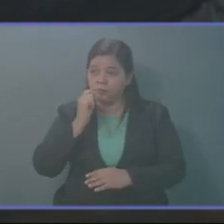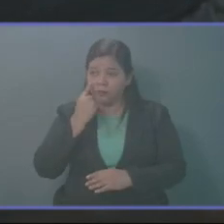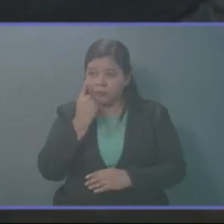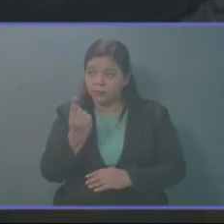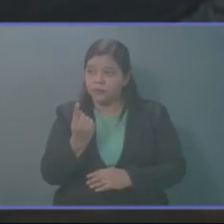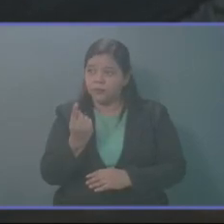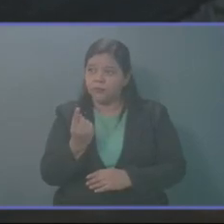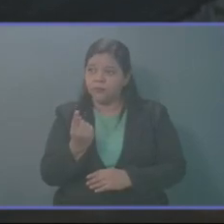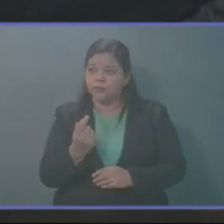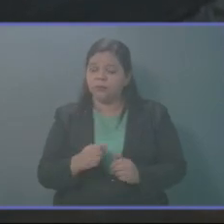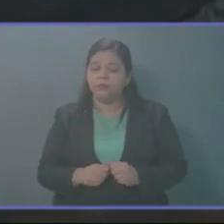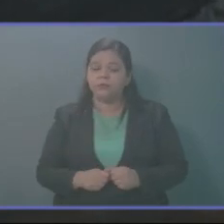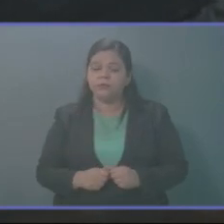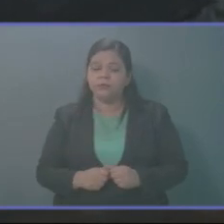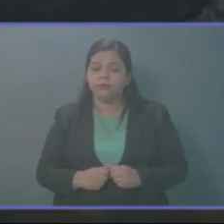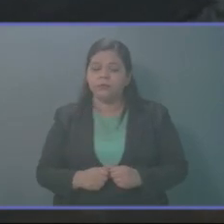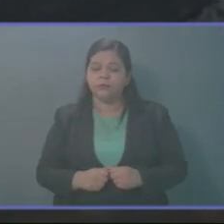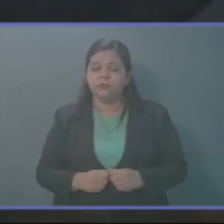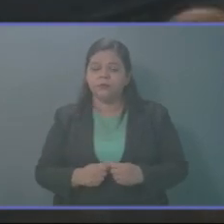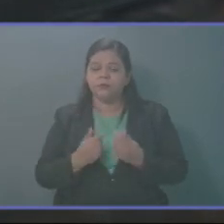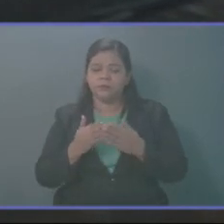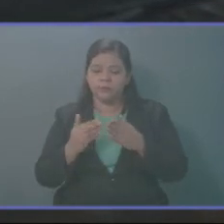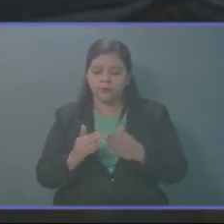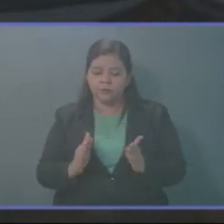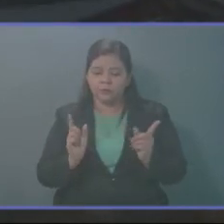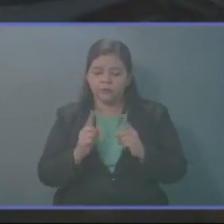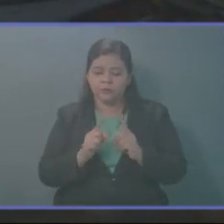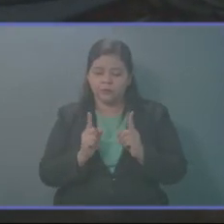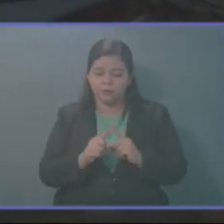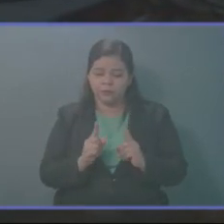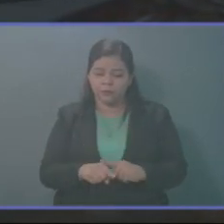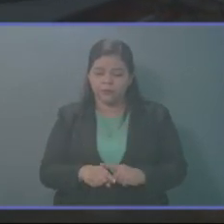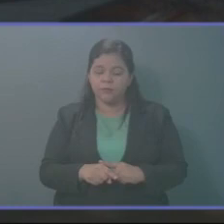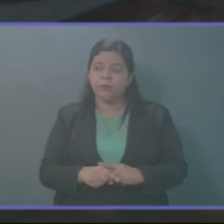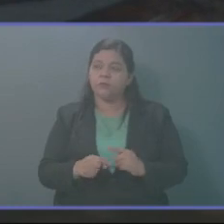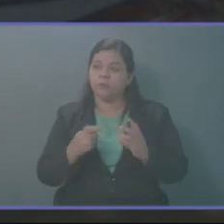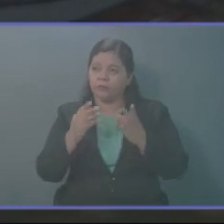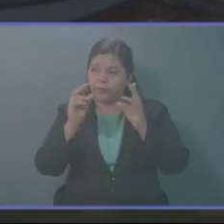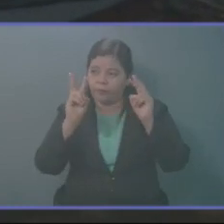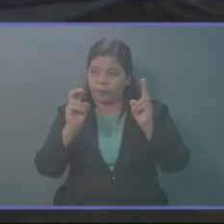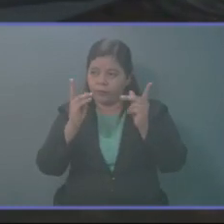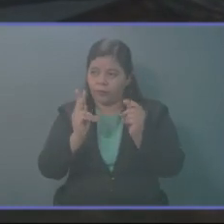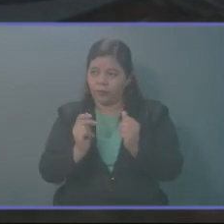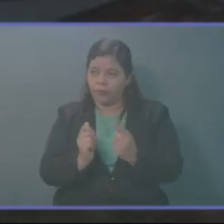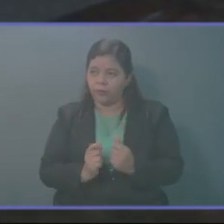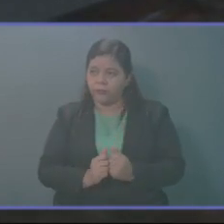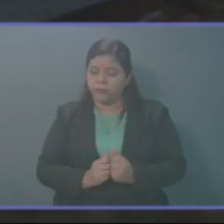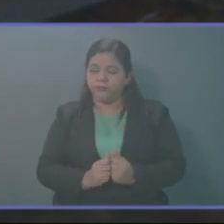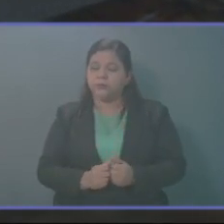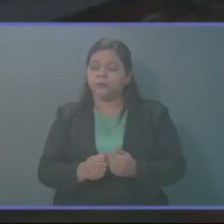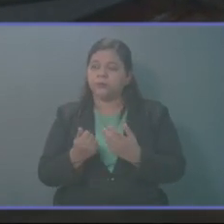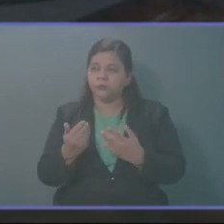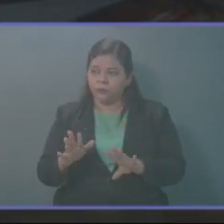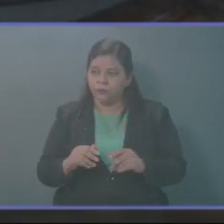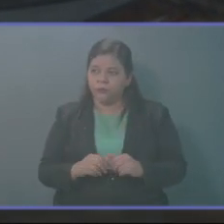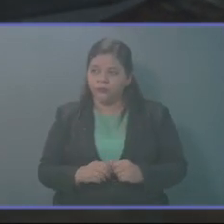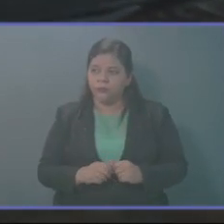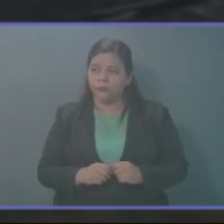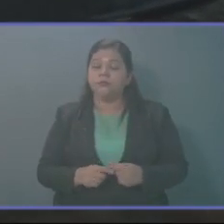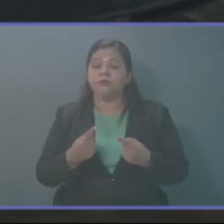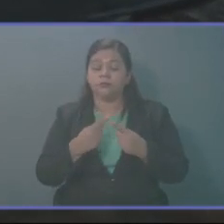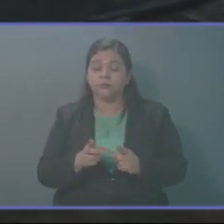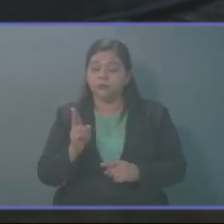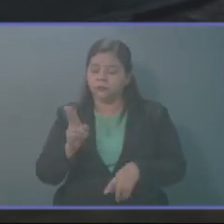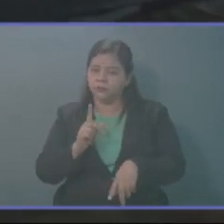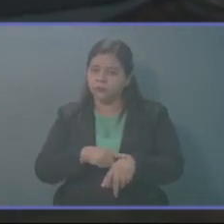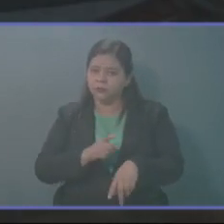como varias modificaciones en términos de presupuestarias para hacer llegar recursos. Pero al mismo